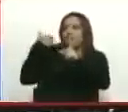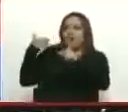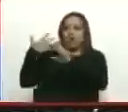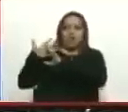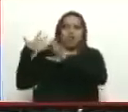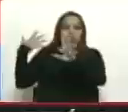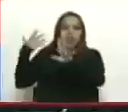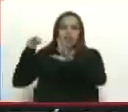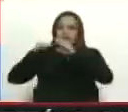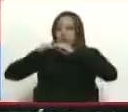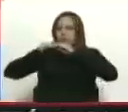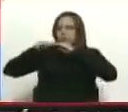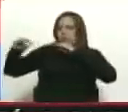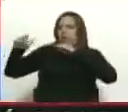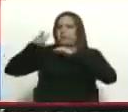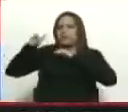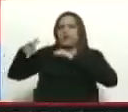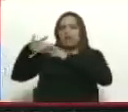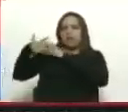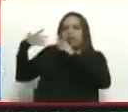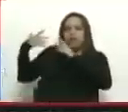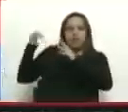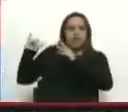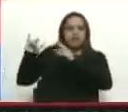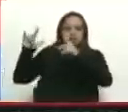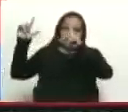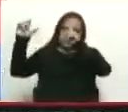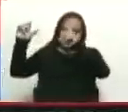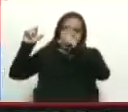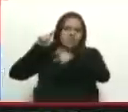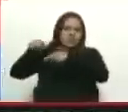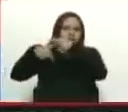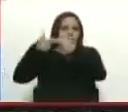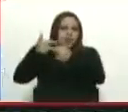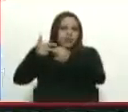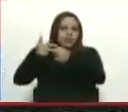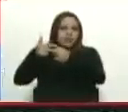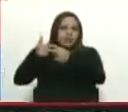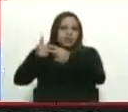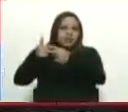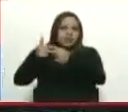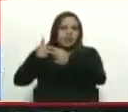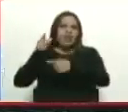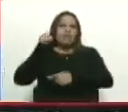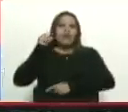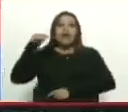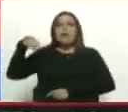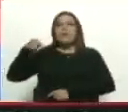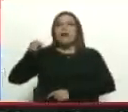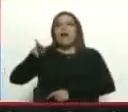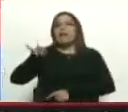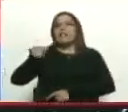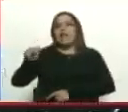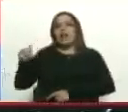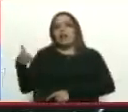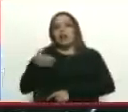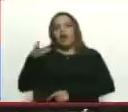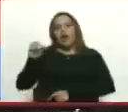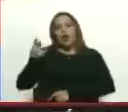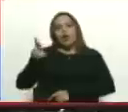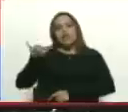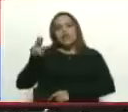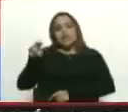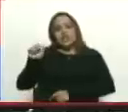esa que es planita, Después, hablo, va la señora María Corina a un pueblo, con